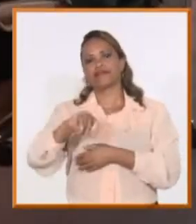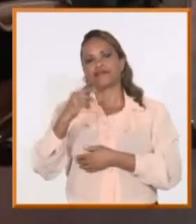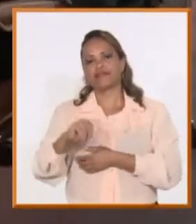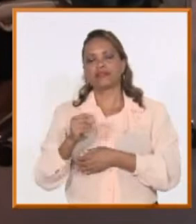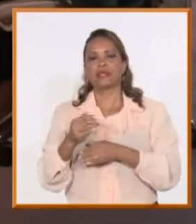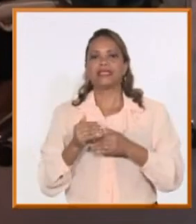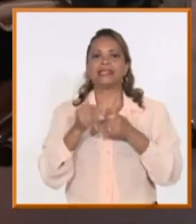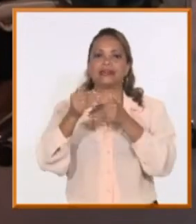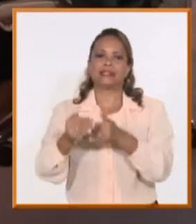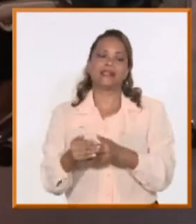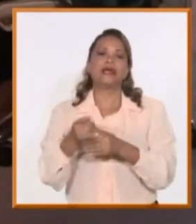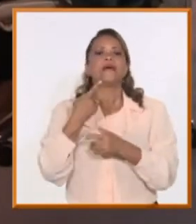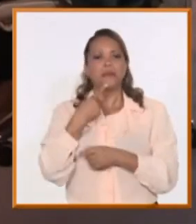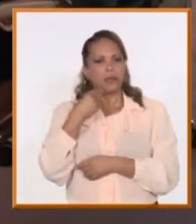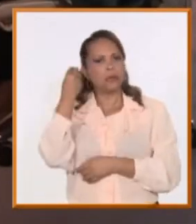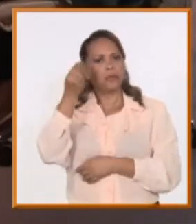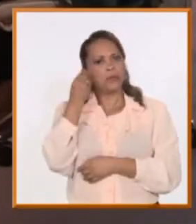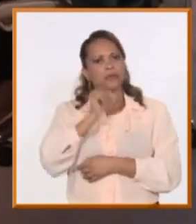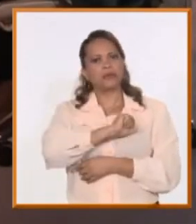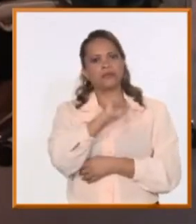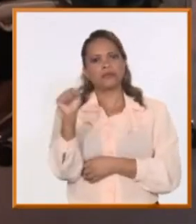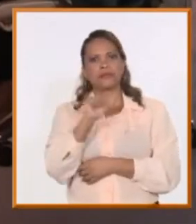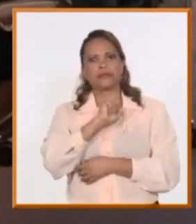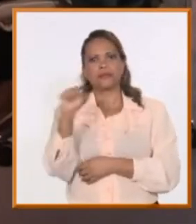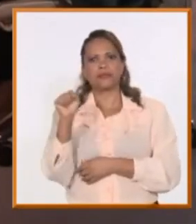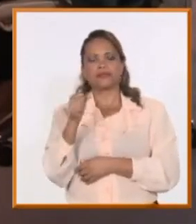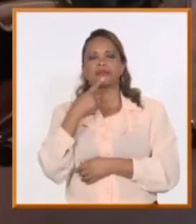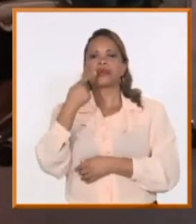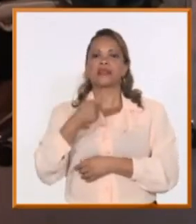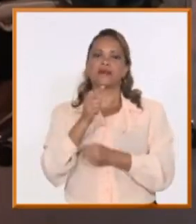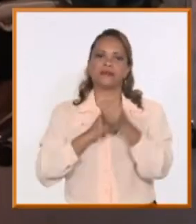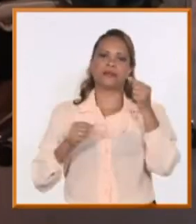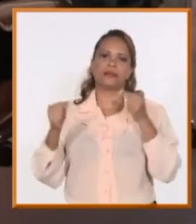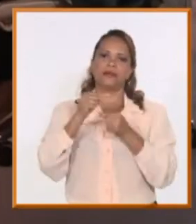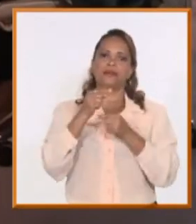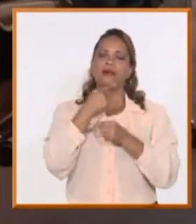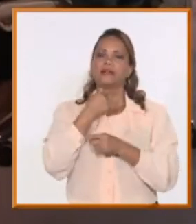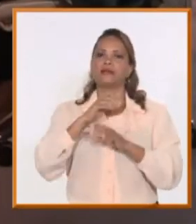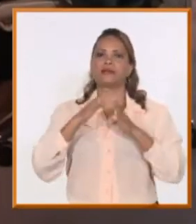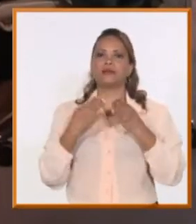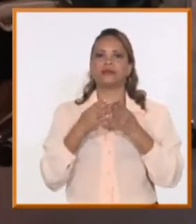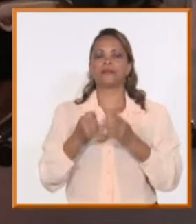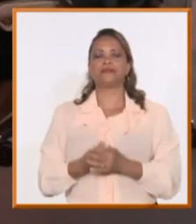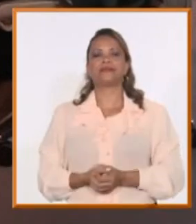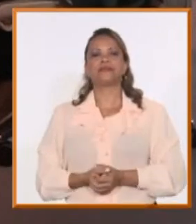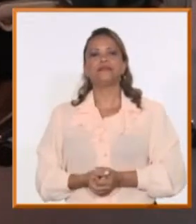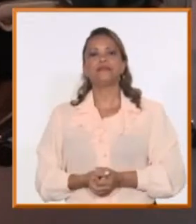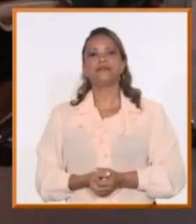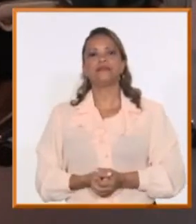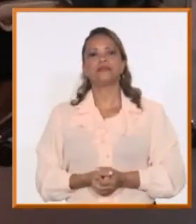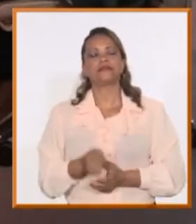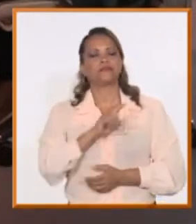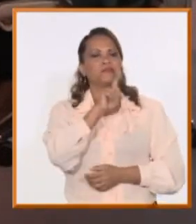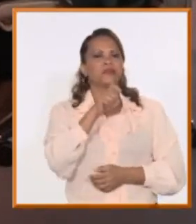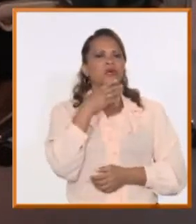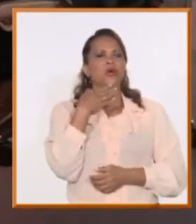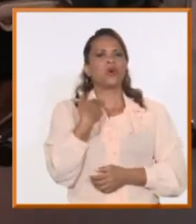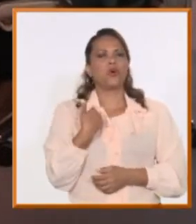que se puede lograr, y la gestión de línea debe ser fundamental para esto. Arián, ¿cómo ves el camino hacia París?